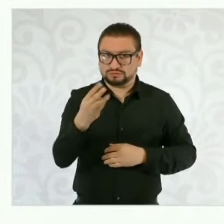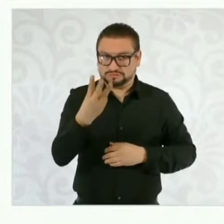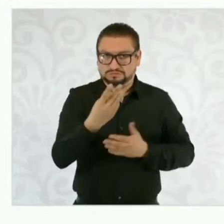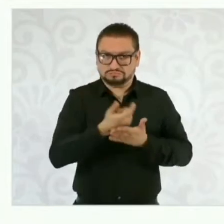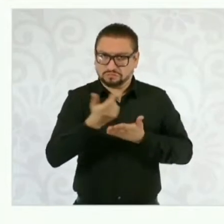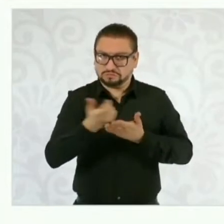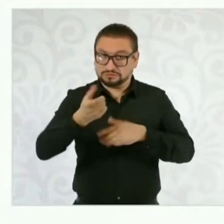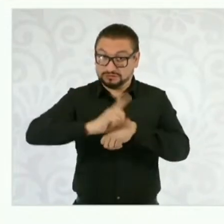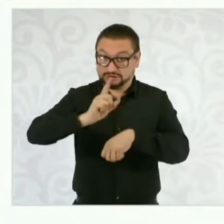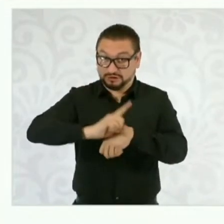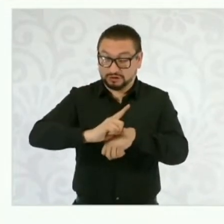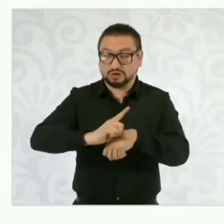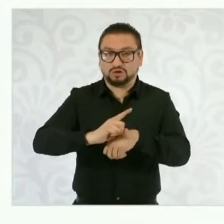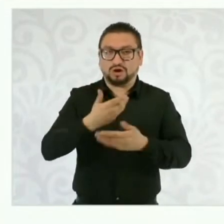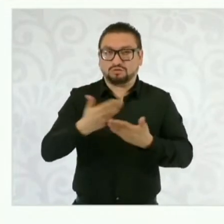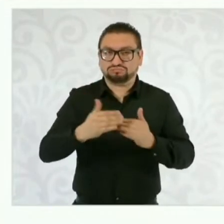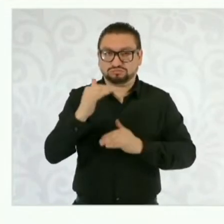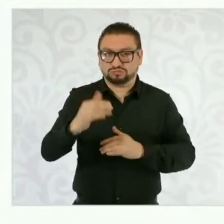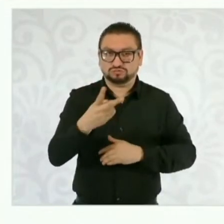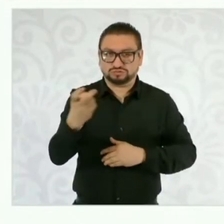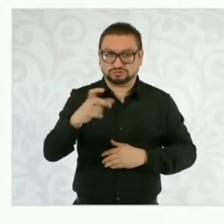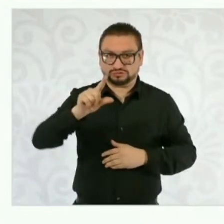248.93 pesos diarios a